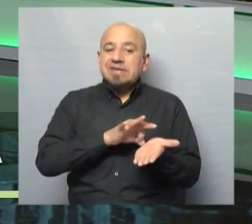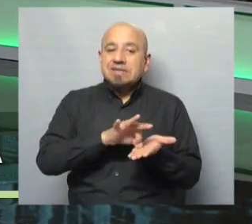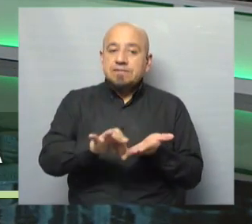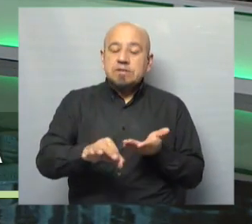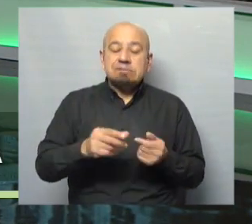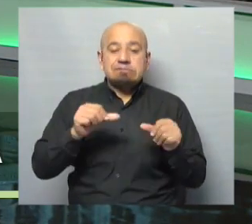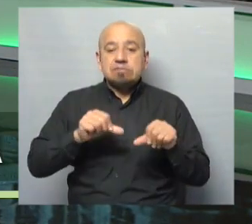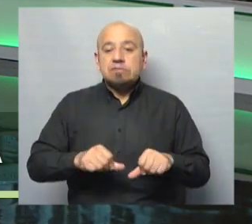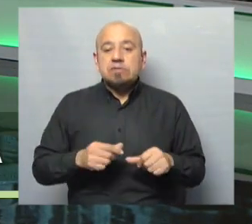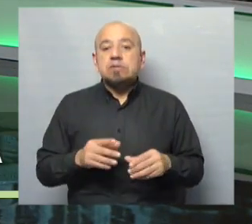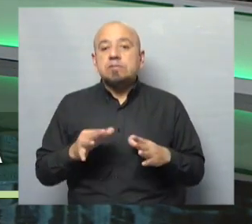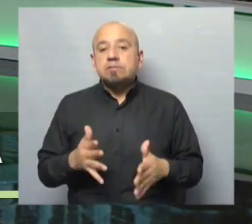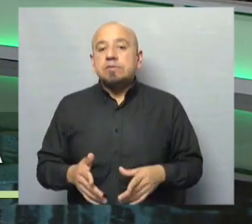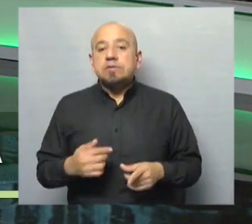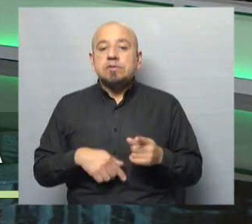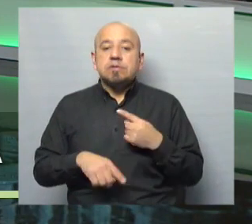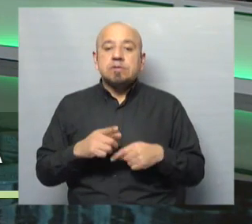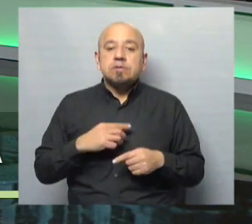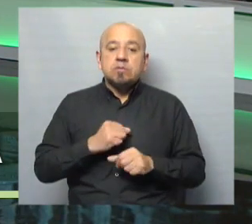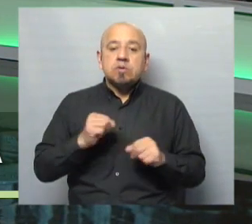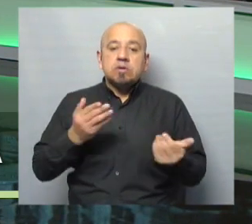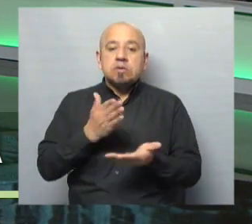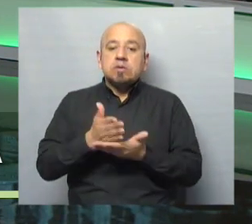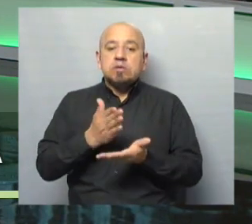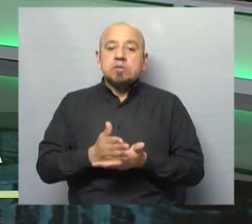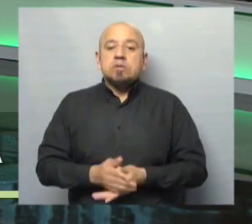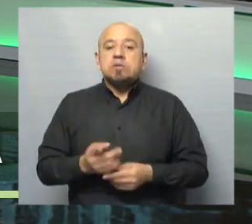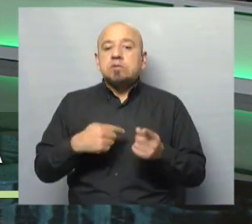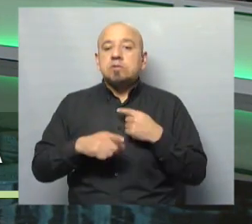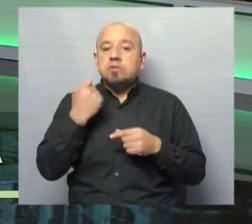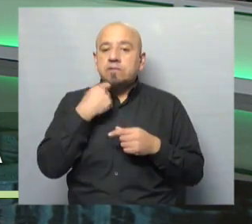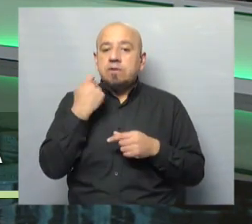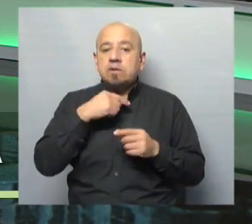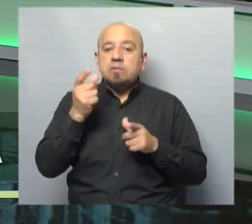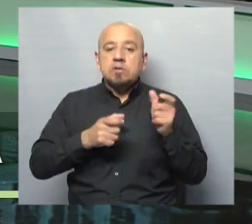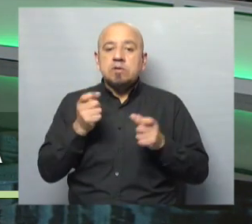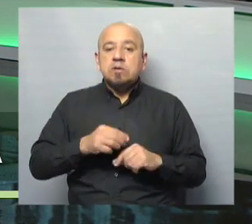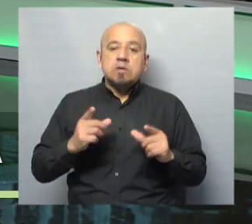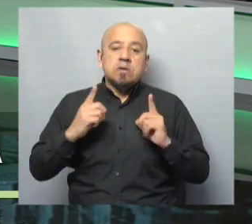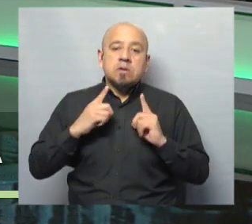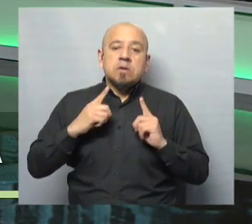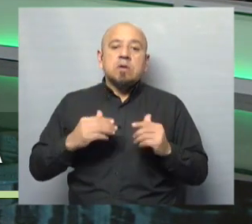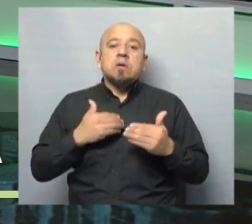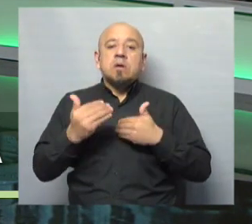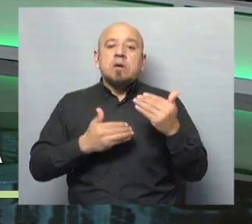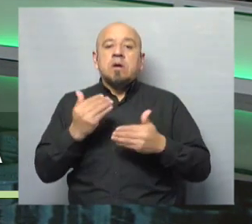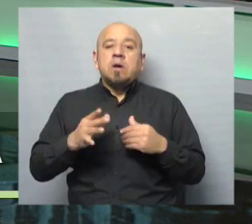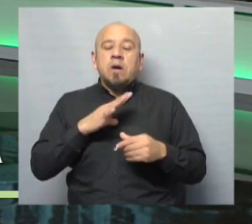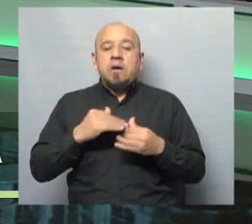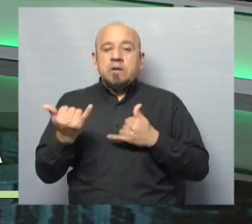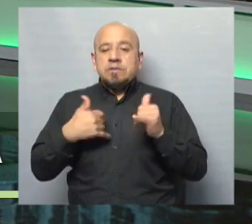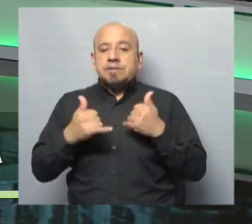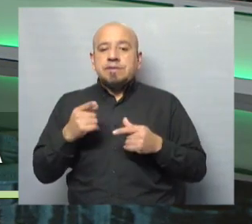para poder brindar la asistencia debida aunque falten funcionarios así que vamos a ver cómo esto evoluciona hay algunas noticias en